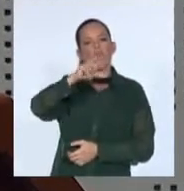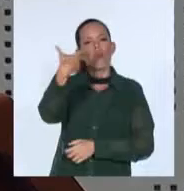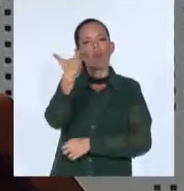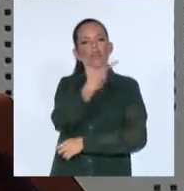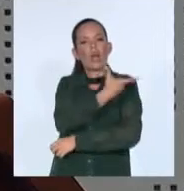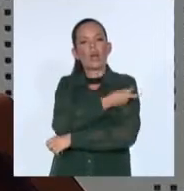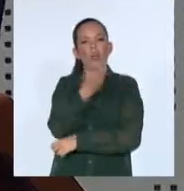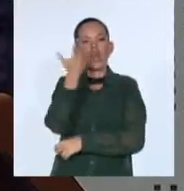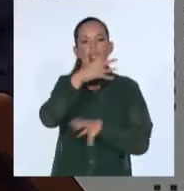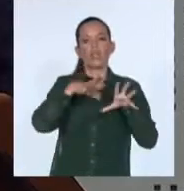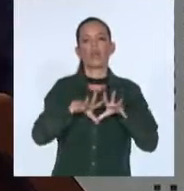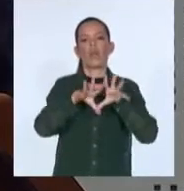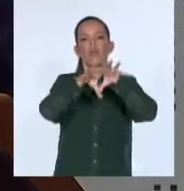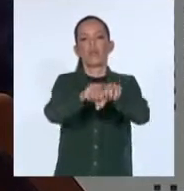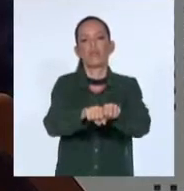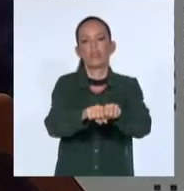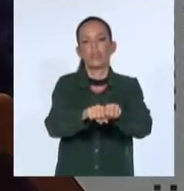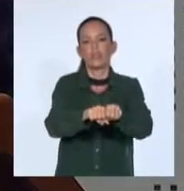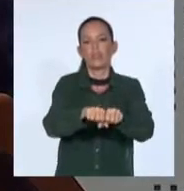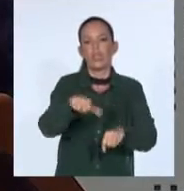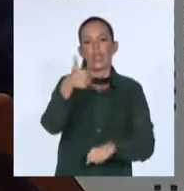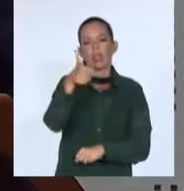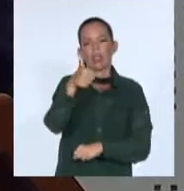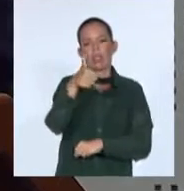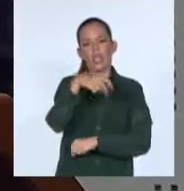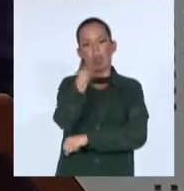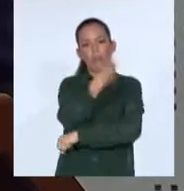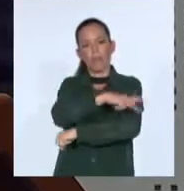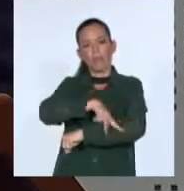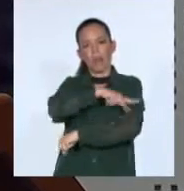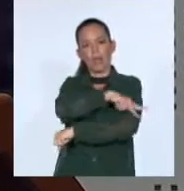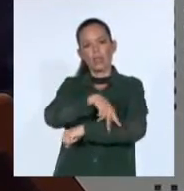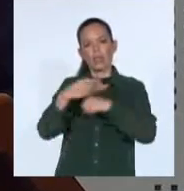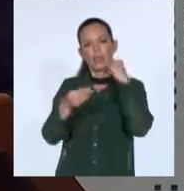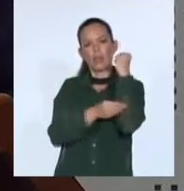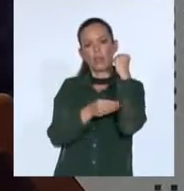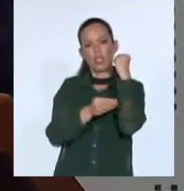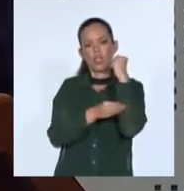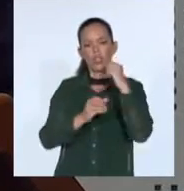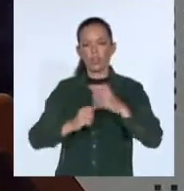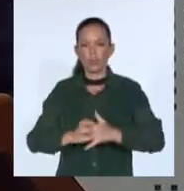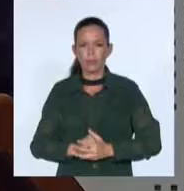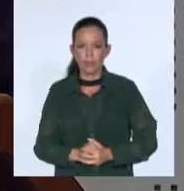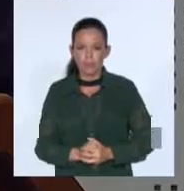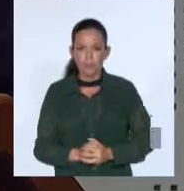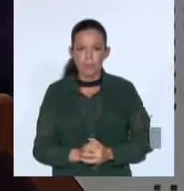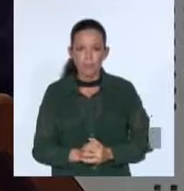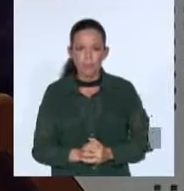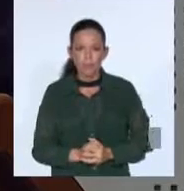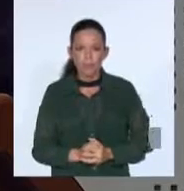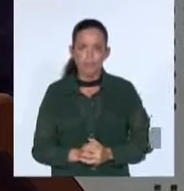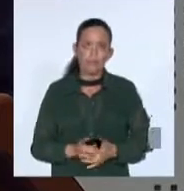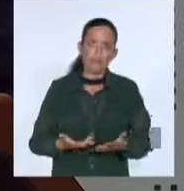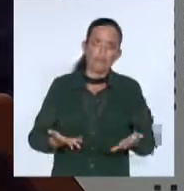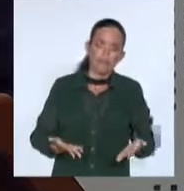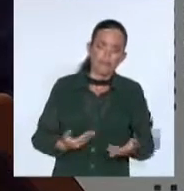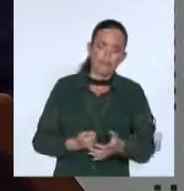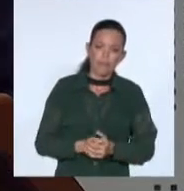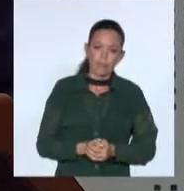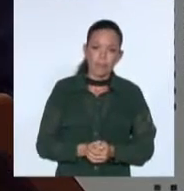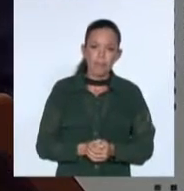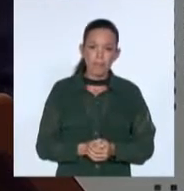países poderosos del mundo y que el 90% de la humanidad recorría el mundo en